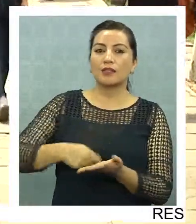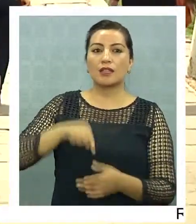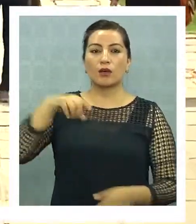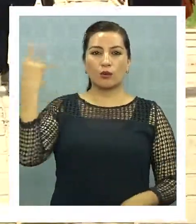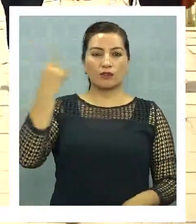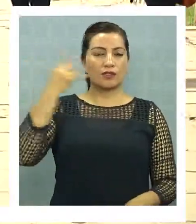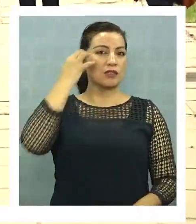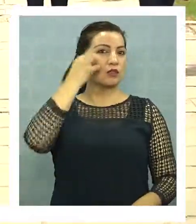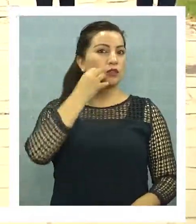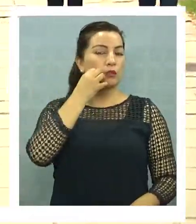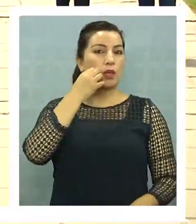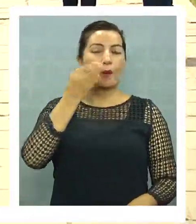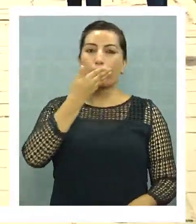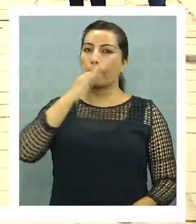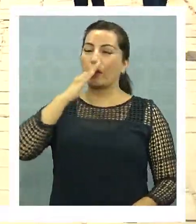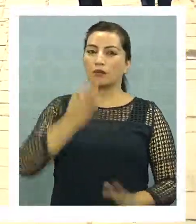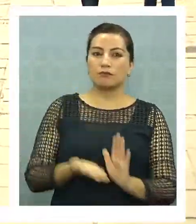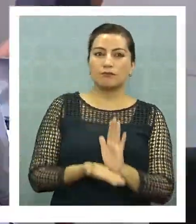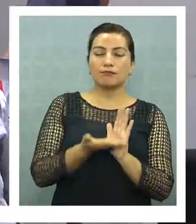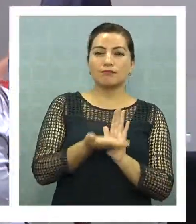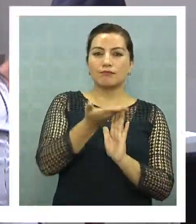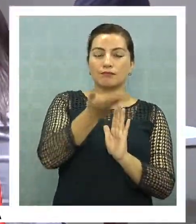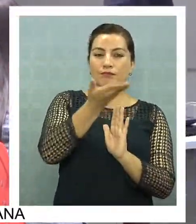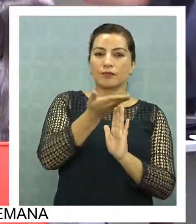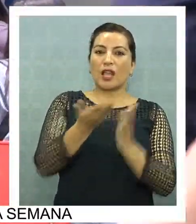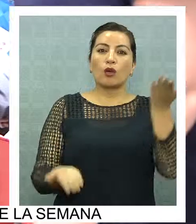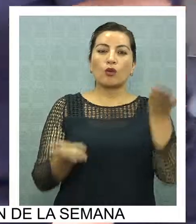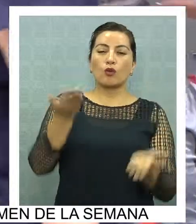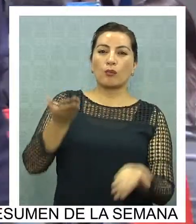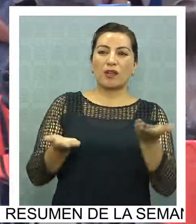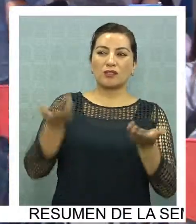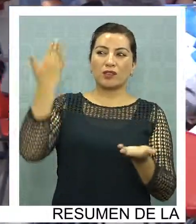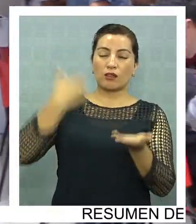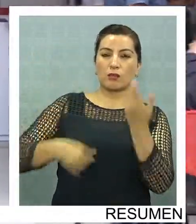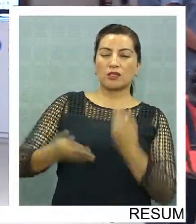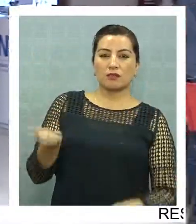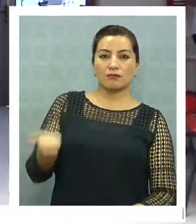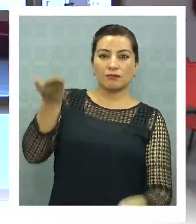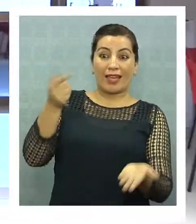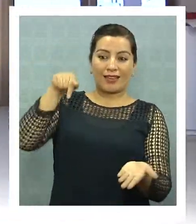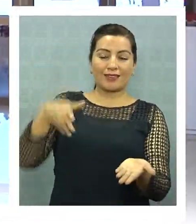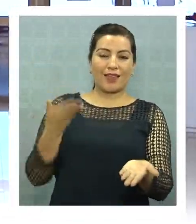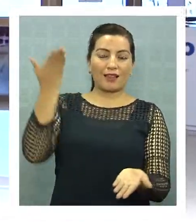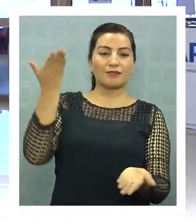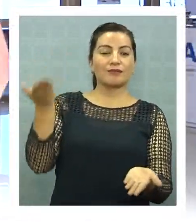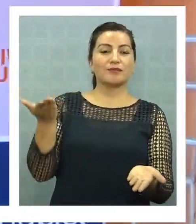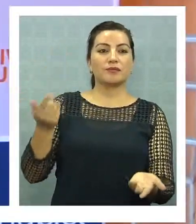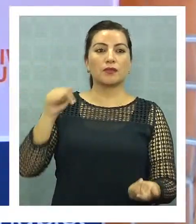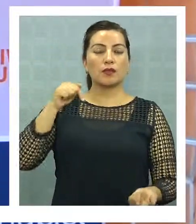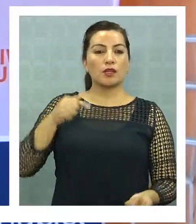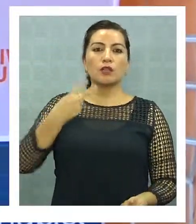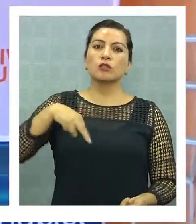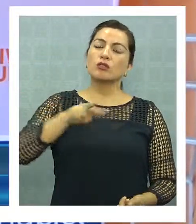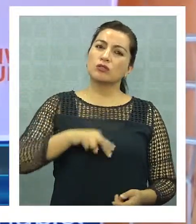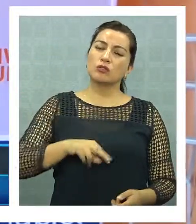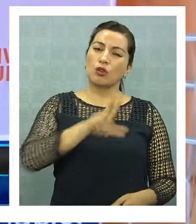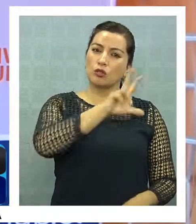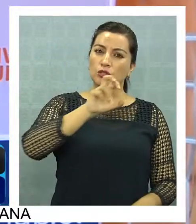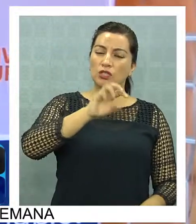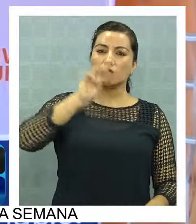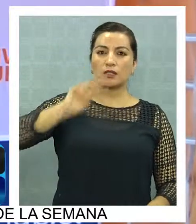trabajo social, por ejemplo, sociología. Se ha visto que hay un interés mayor este año, así que estamos súper contentos con eso también. Con un poco más de